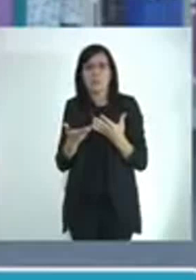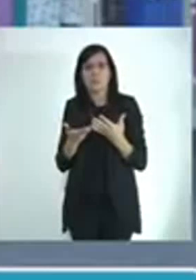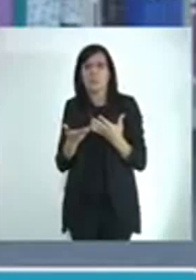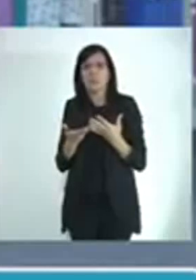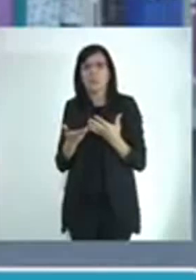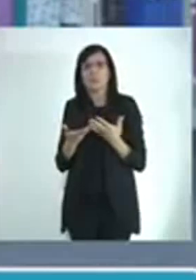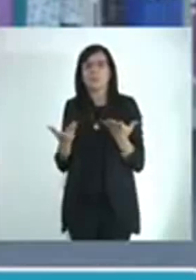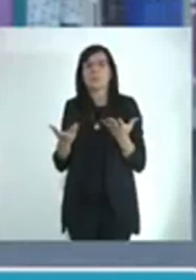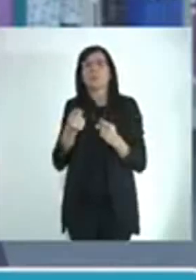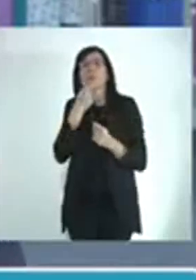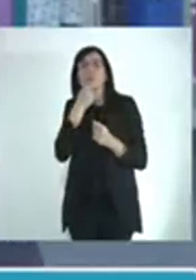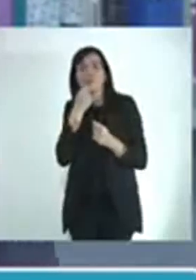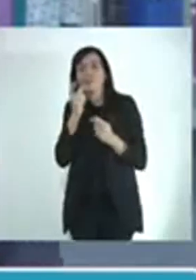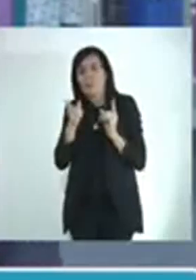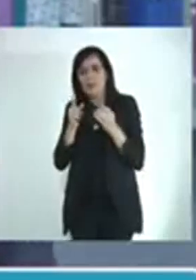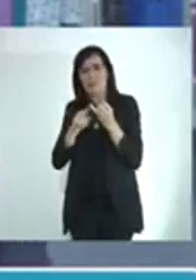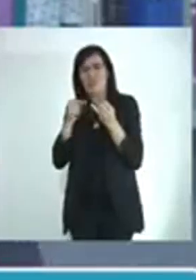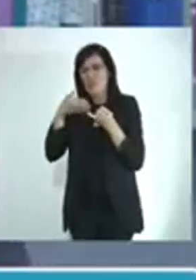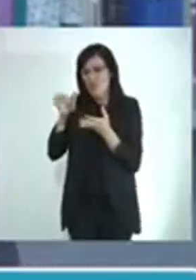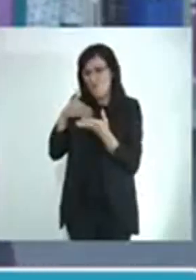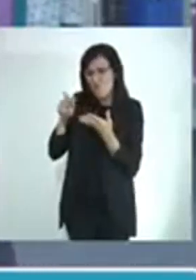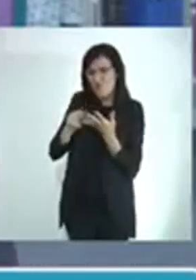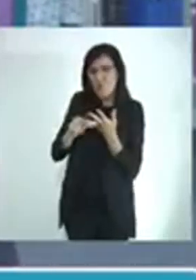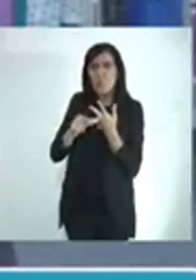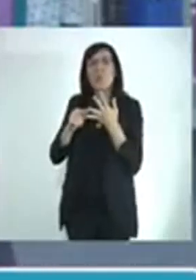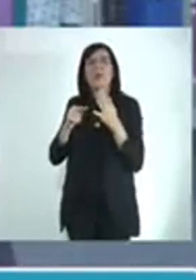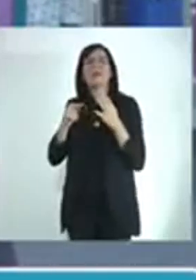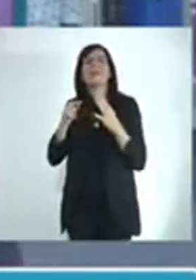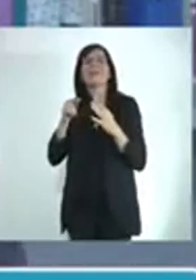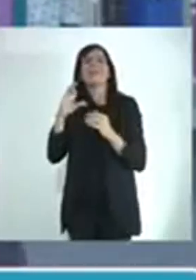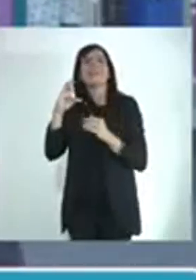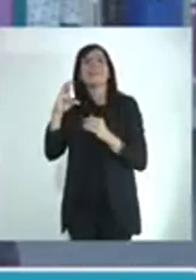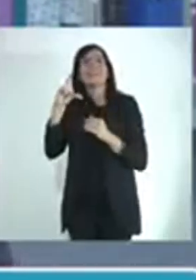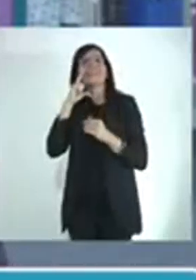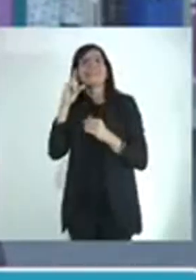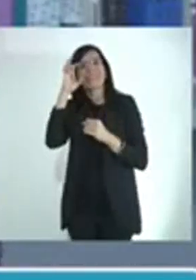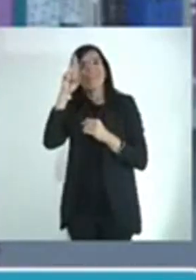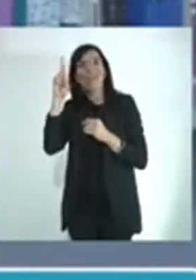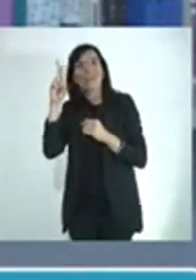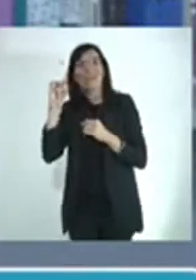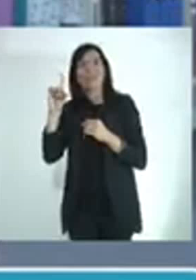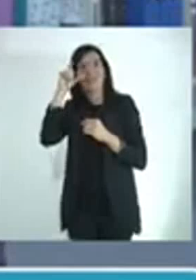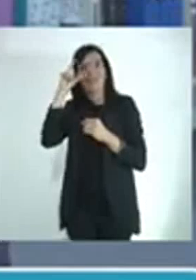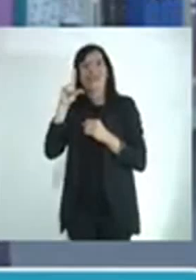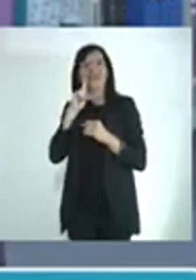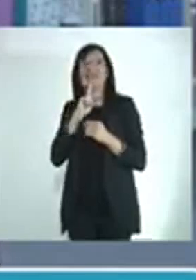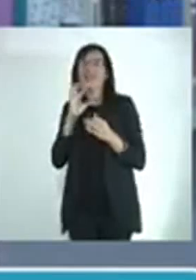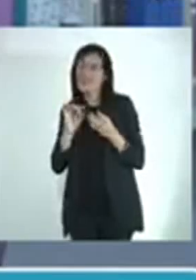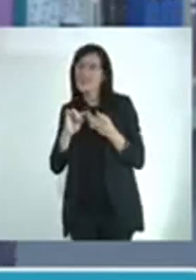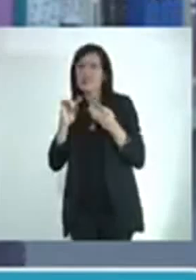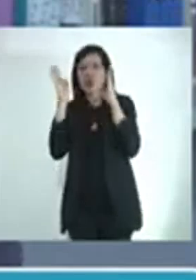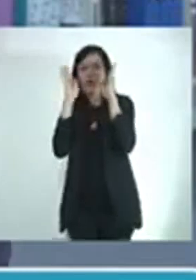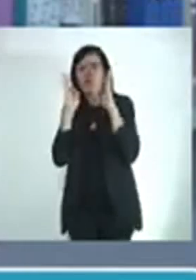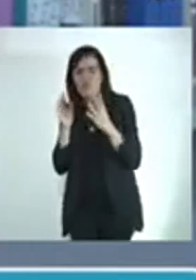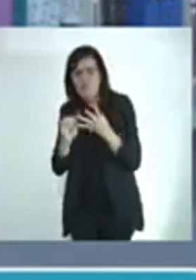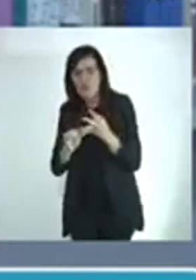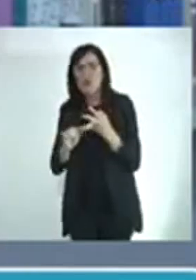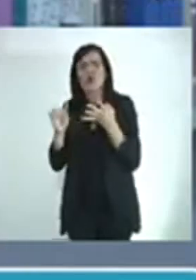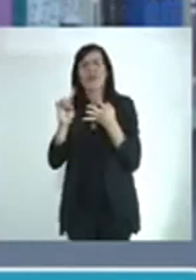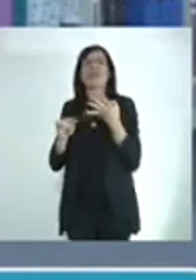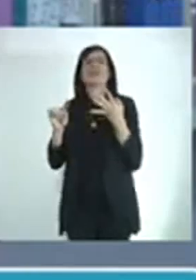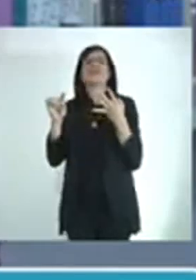situaciones no solamente lo que tiene que ver con presunciones de abuso, sino también violencia,